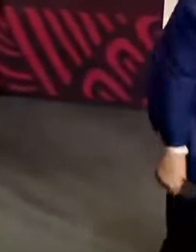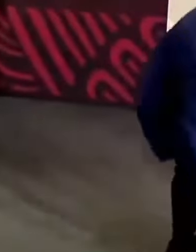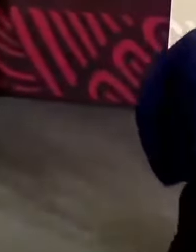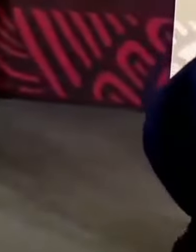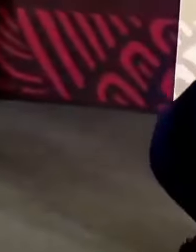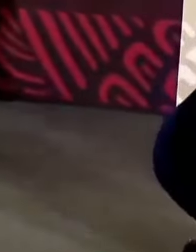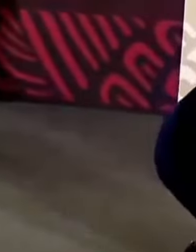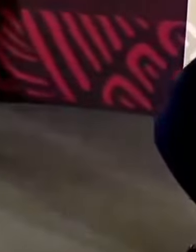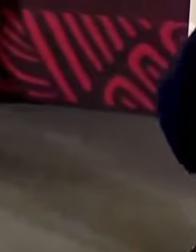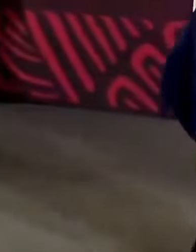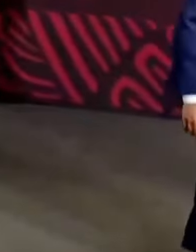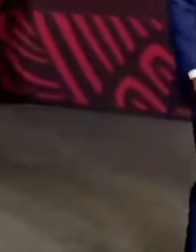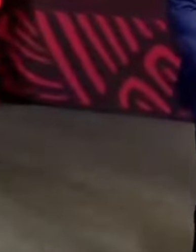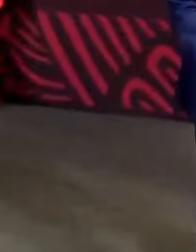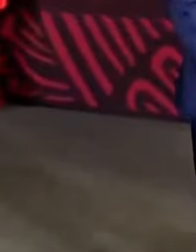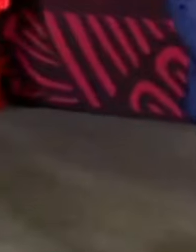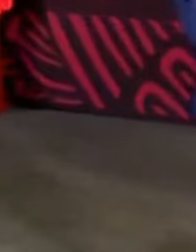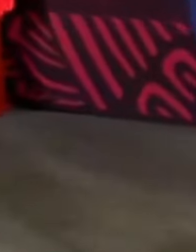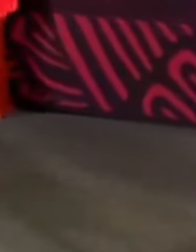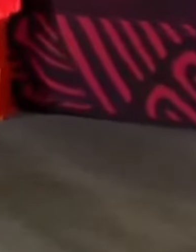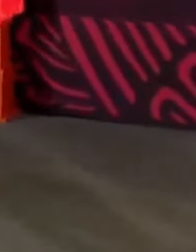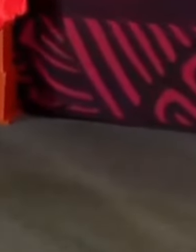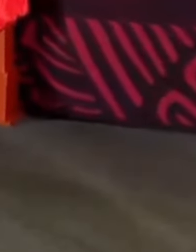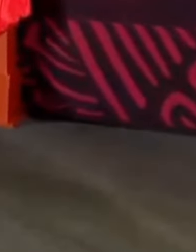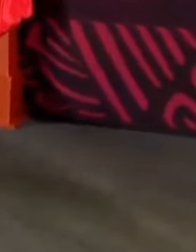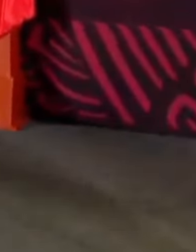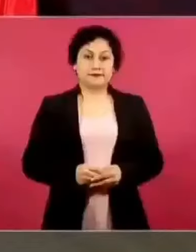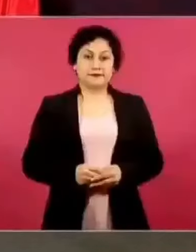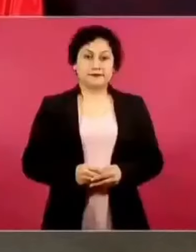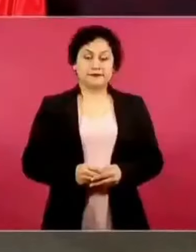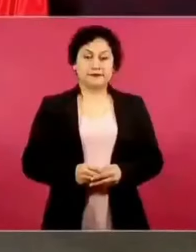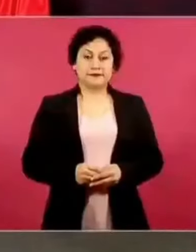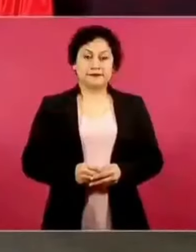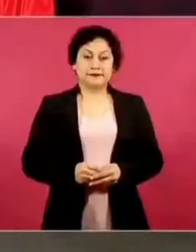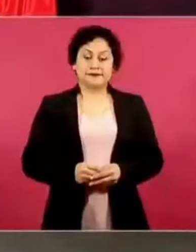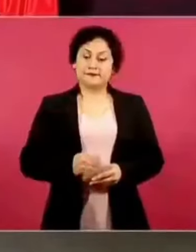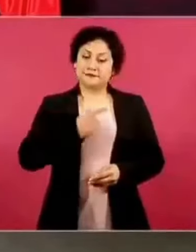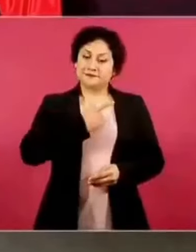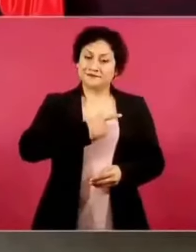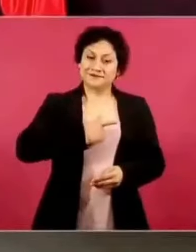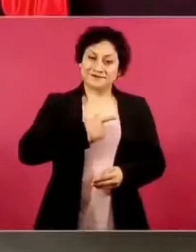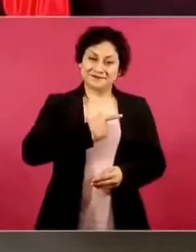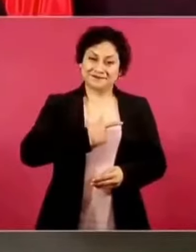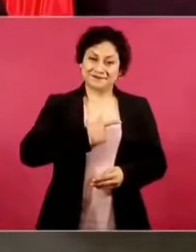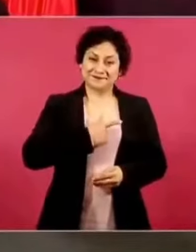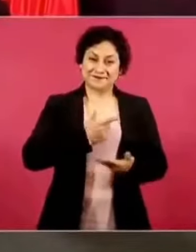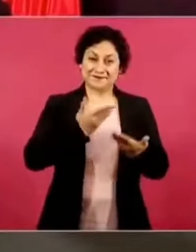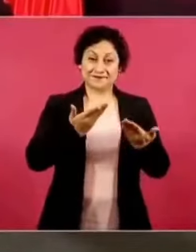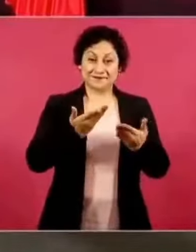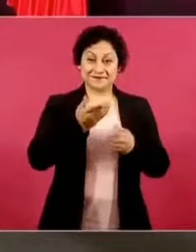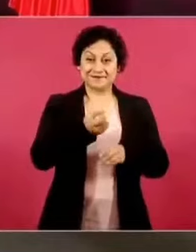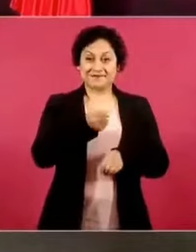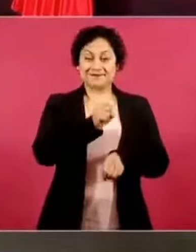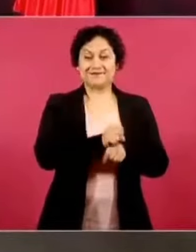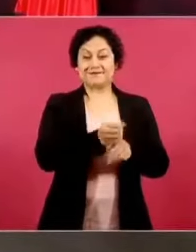Ánimo Pues nos da mucho gusto iniciar la semana vamos a